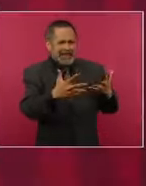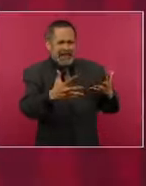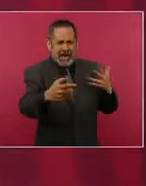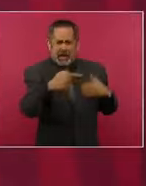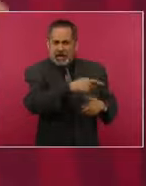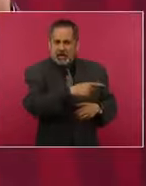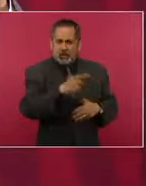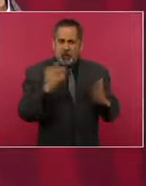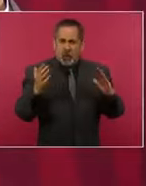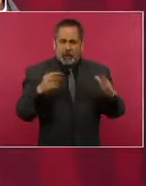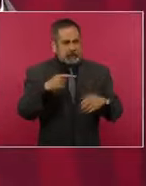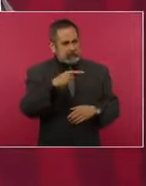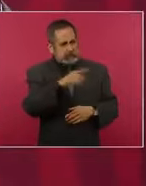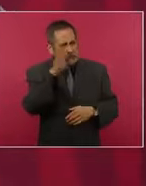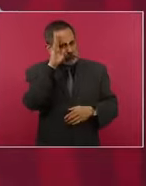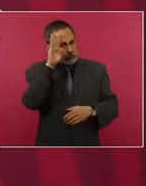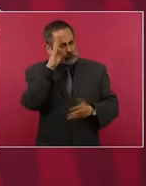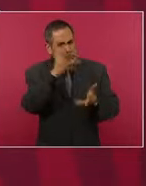en comparación de la alberca